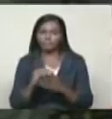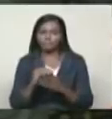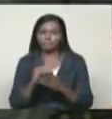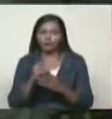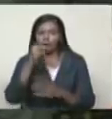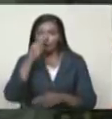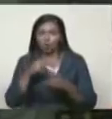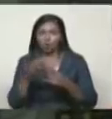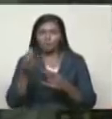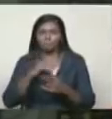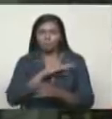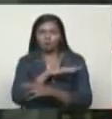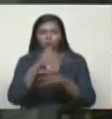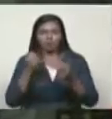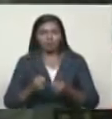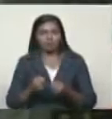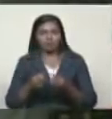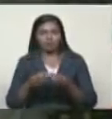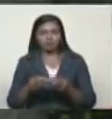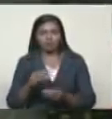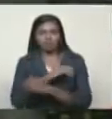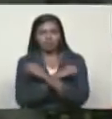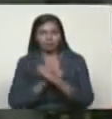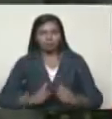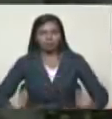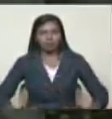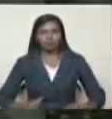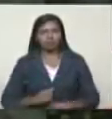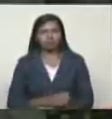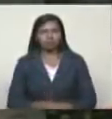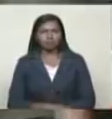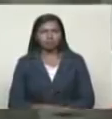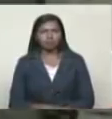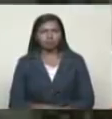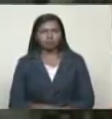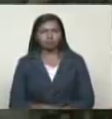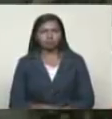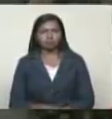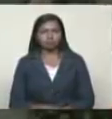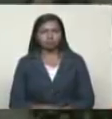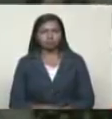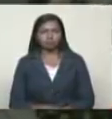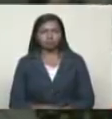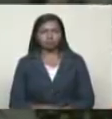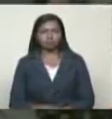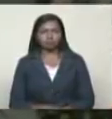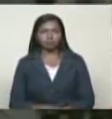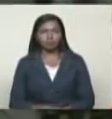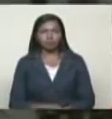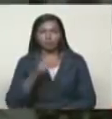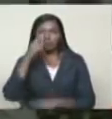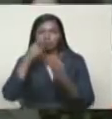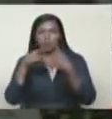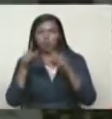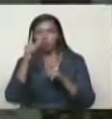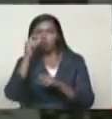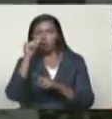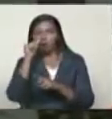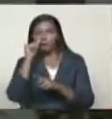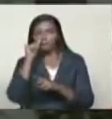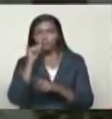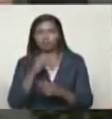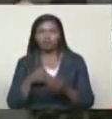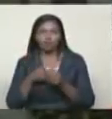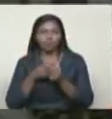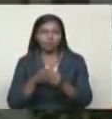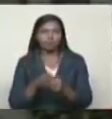la fortaleza del cuerpo castrense. Ciudadano General de División Ricardo Nicodemo Ramos, comandante